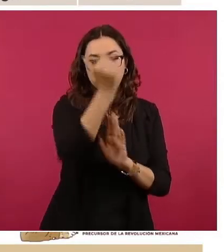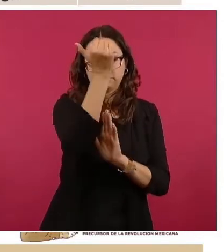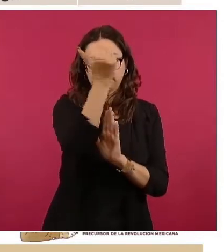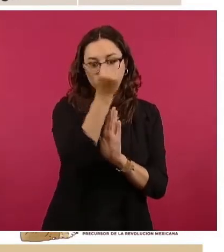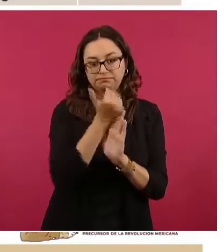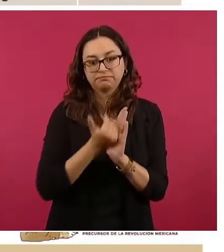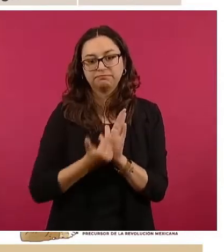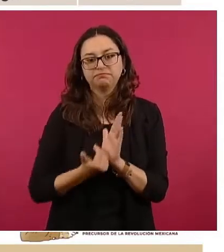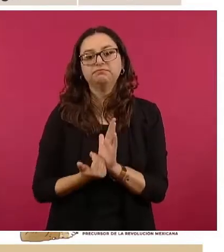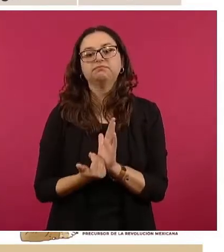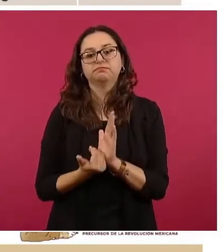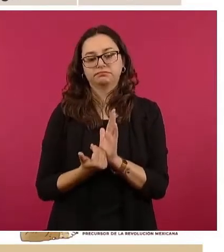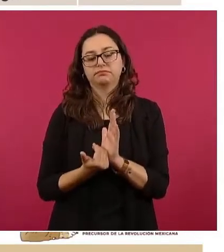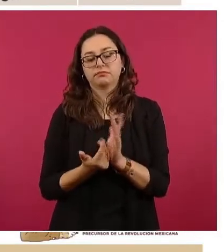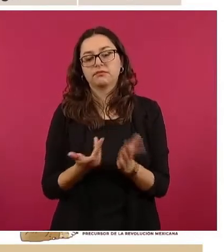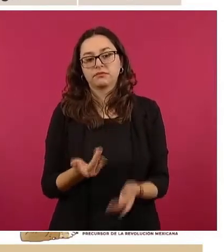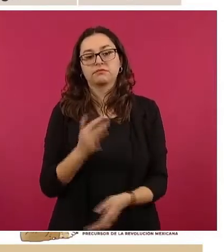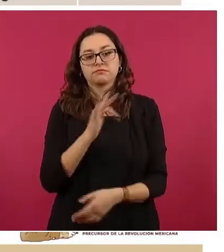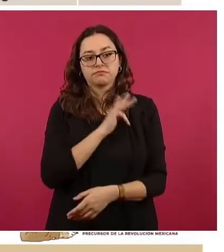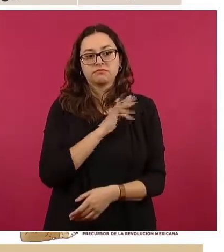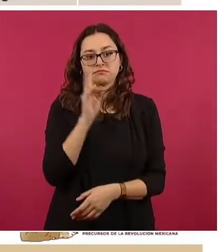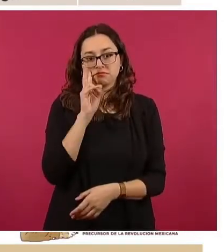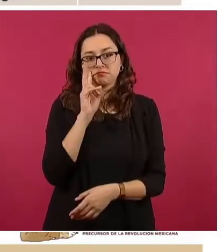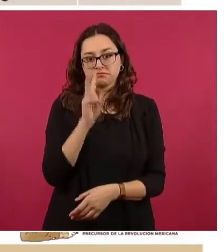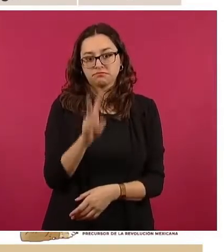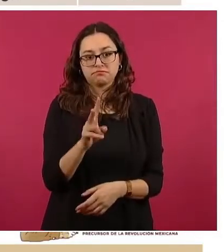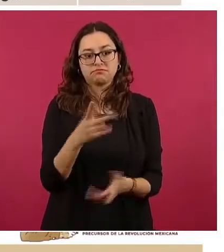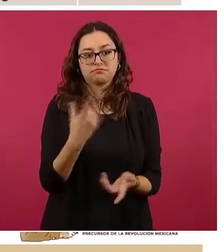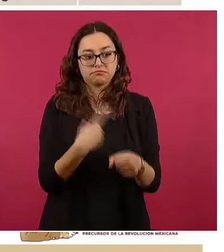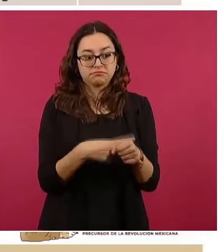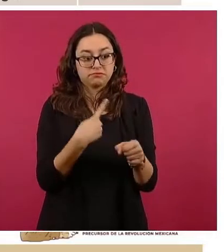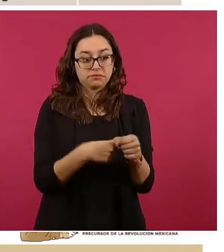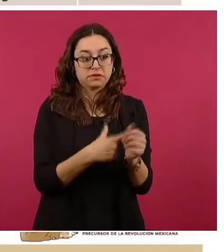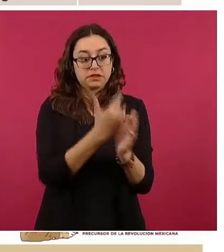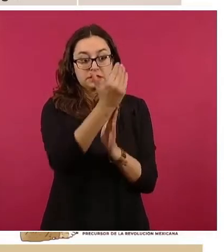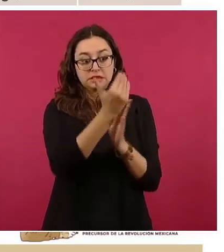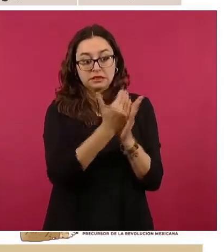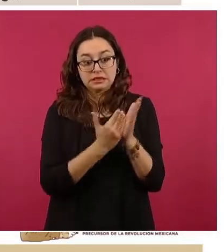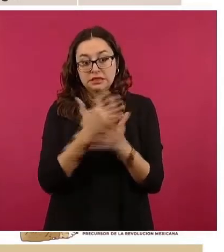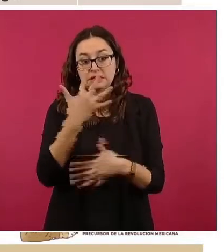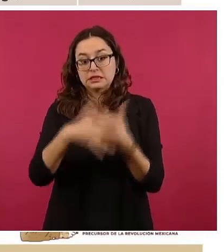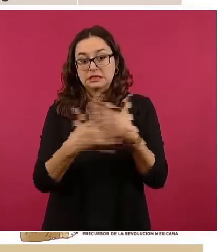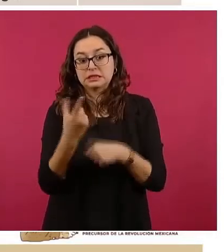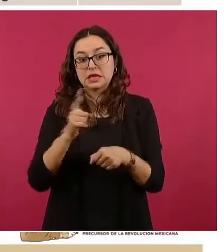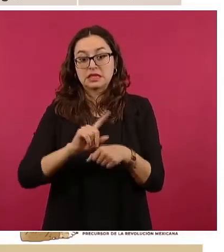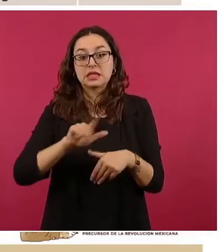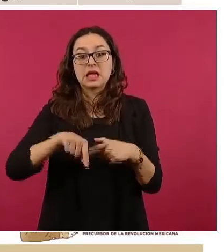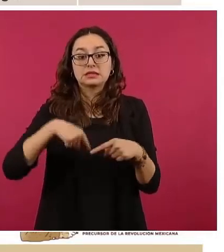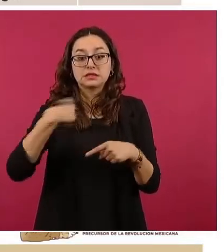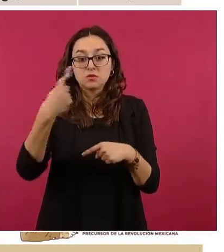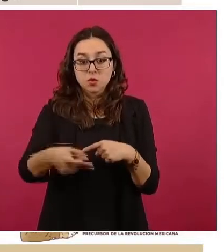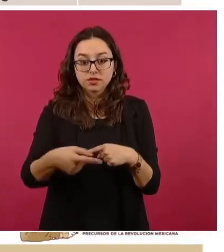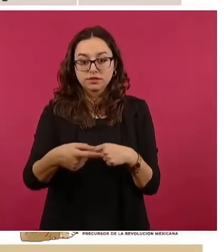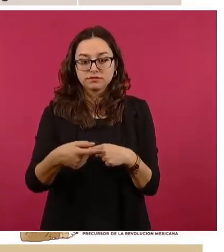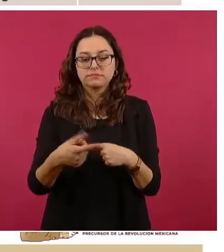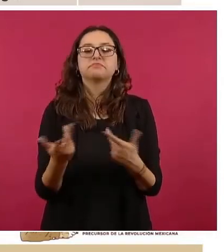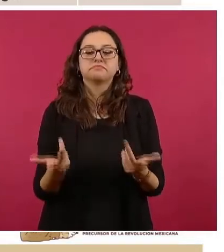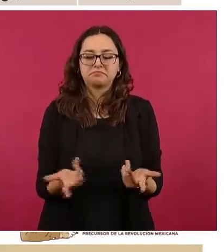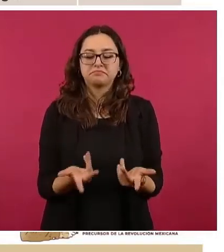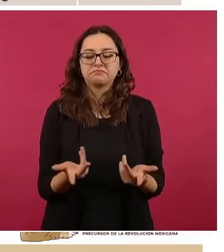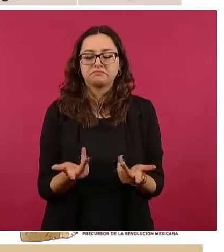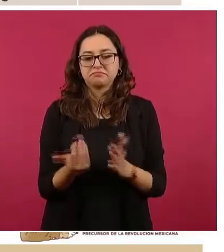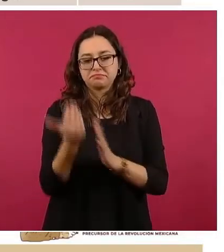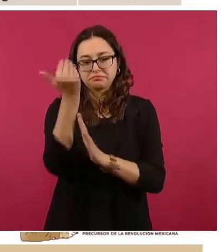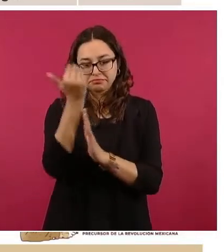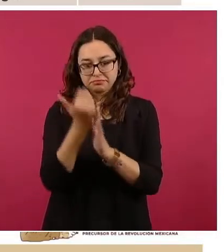reducirse 15 a 21 días después de que reducen los casos, y es lo que ocurrió tal como lo habíamos predicho, y ahora tenemos esta